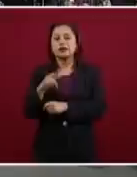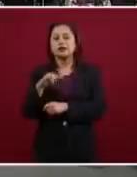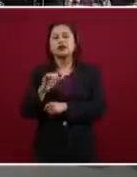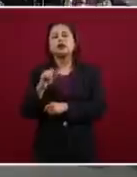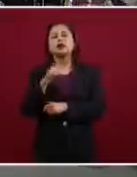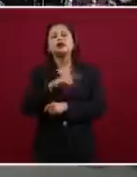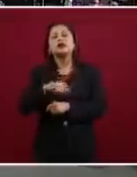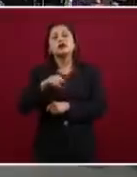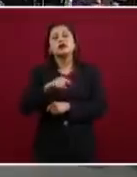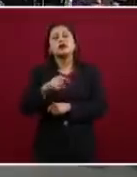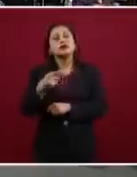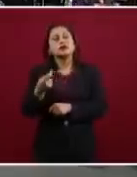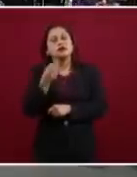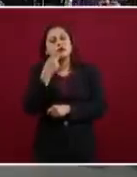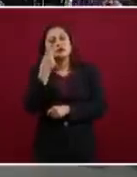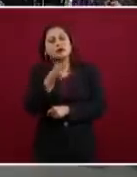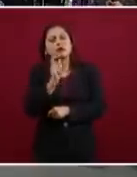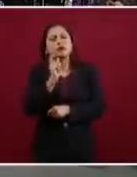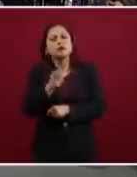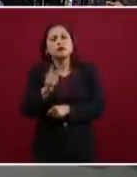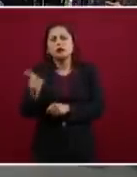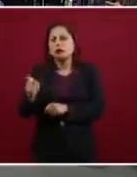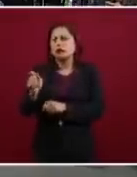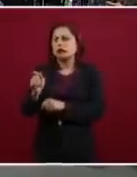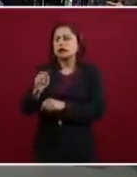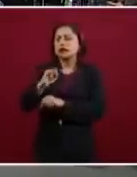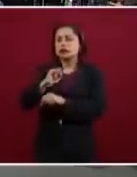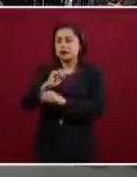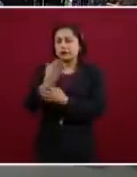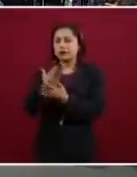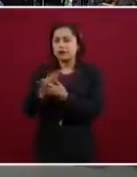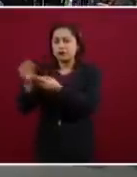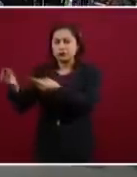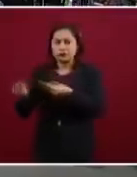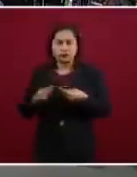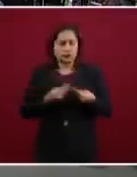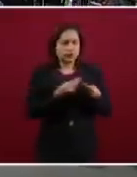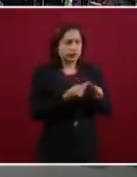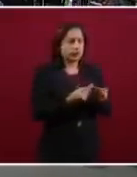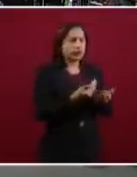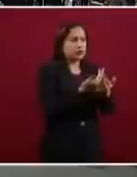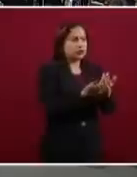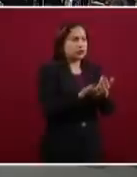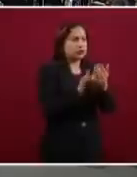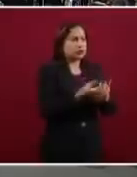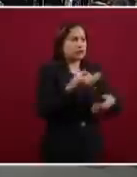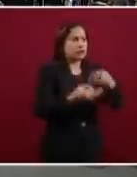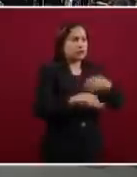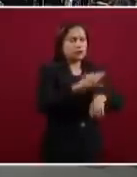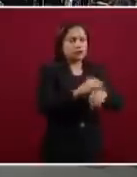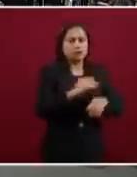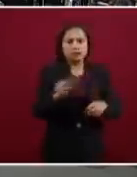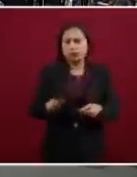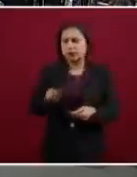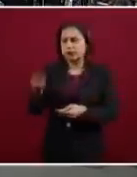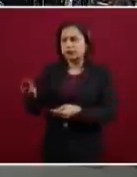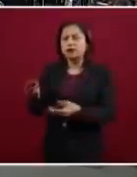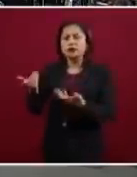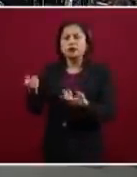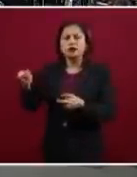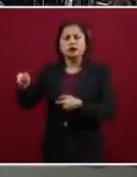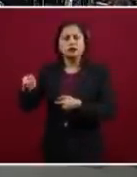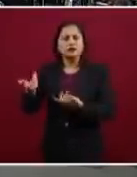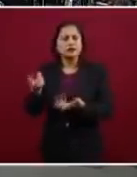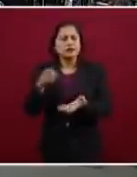parte que se estaba presentando el informe y esperando la la orden de cateo pero que dijo la fiscalía o sea no puede ser que